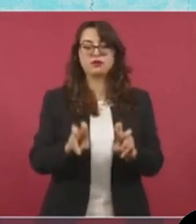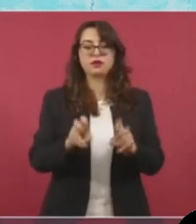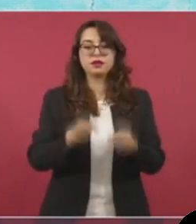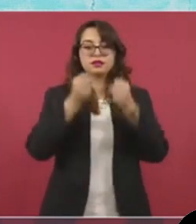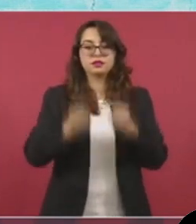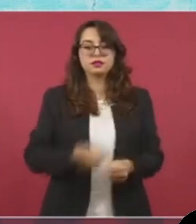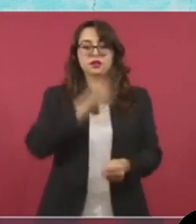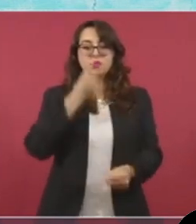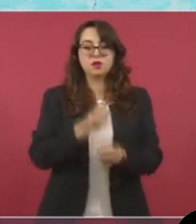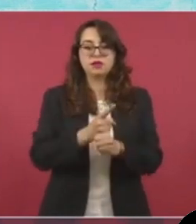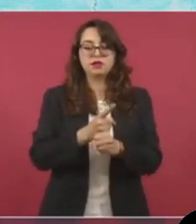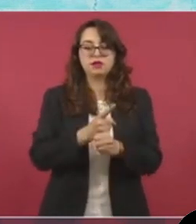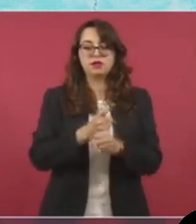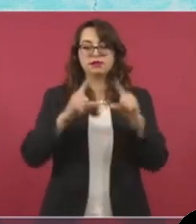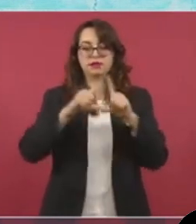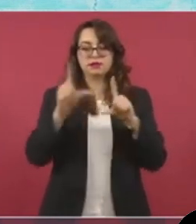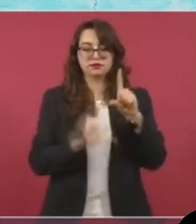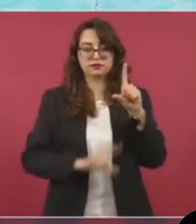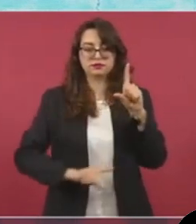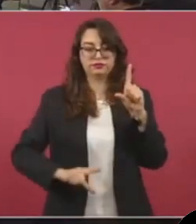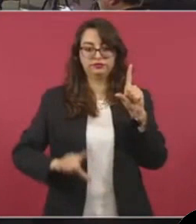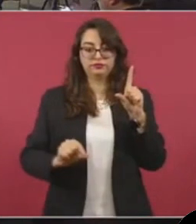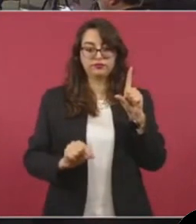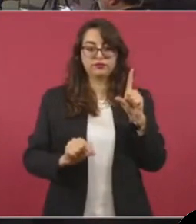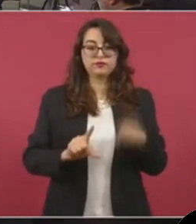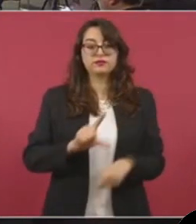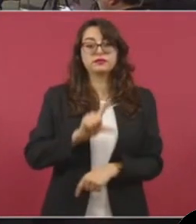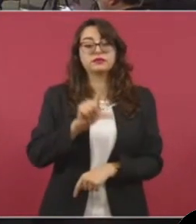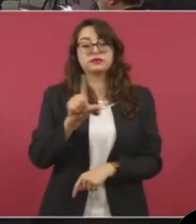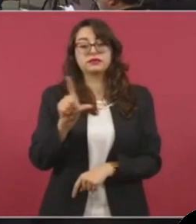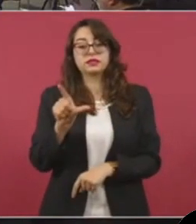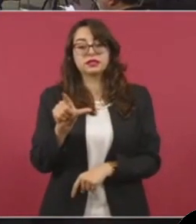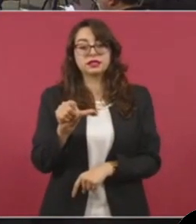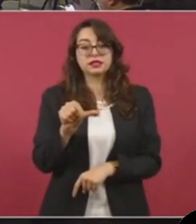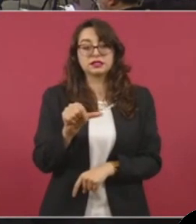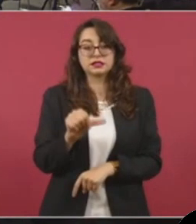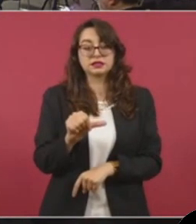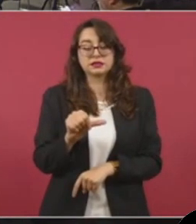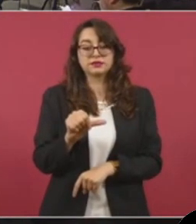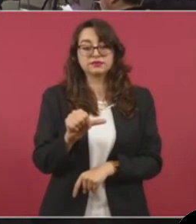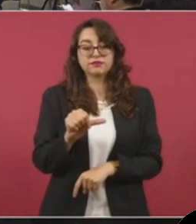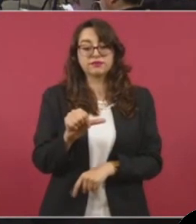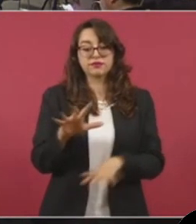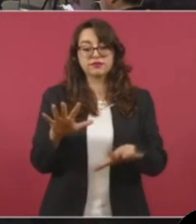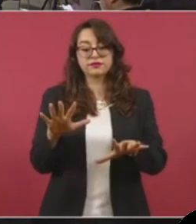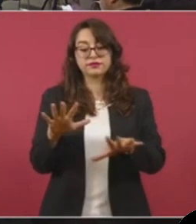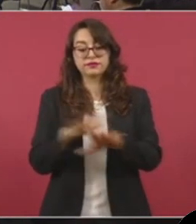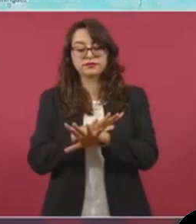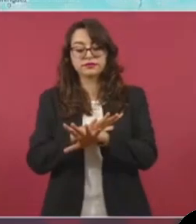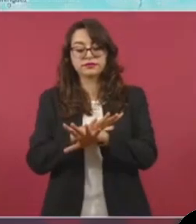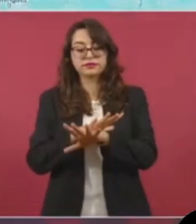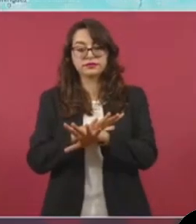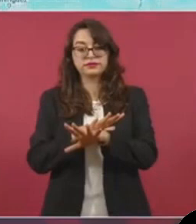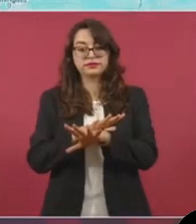y de repente hacen una modificación y dejan que es seguridad nacional solo de